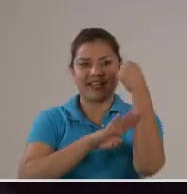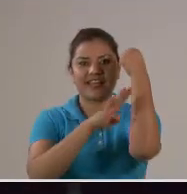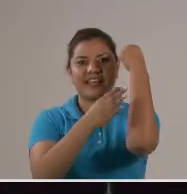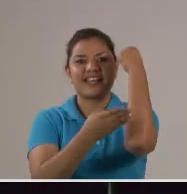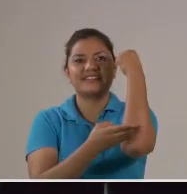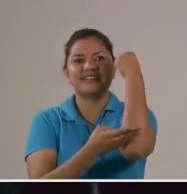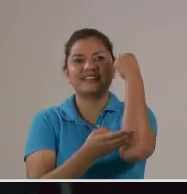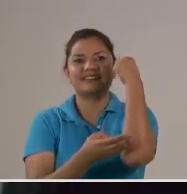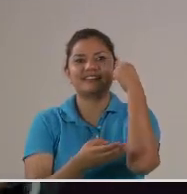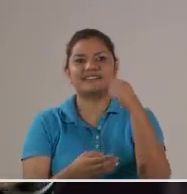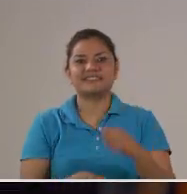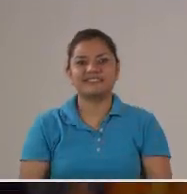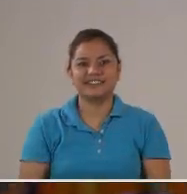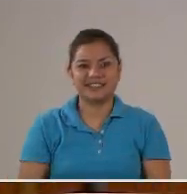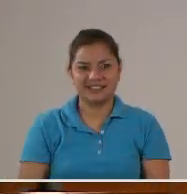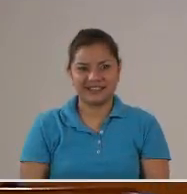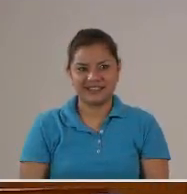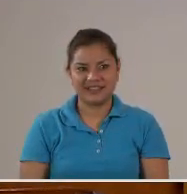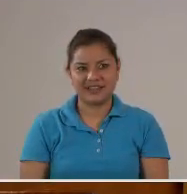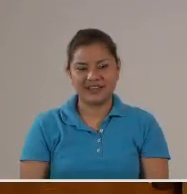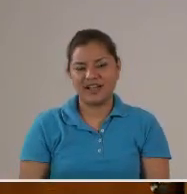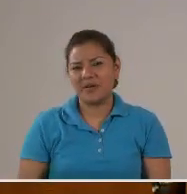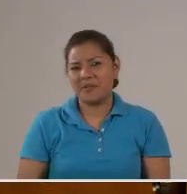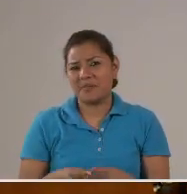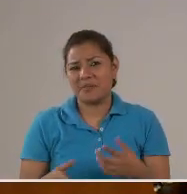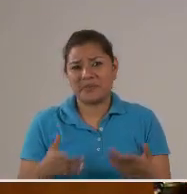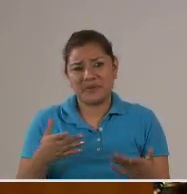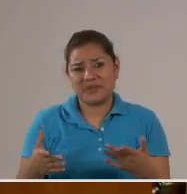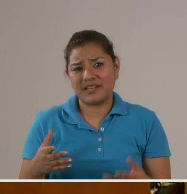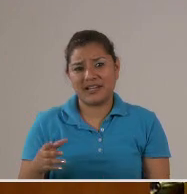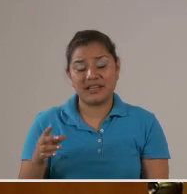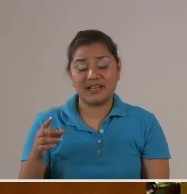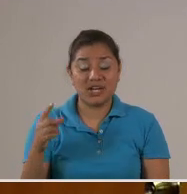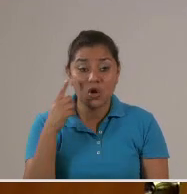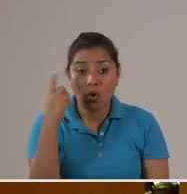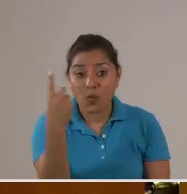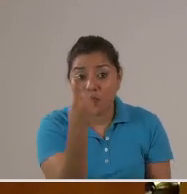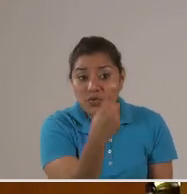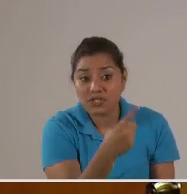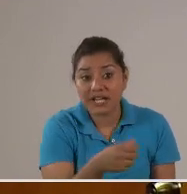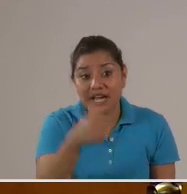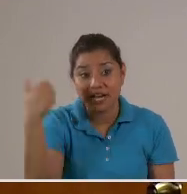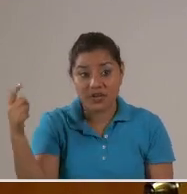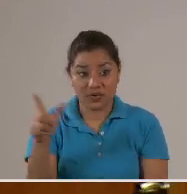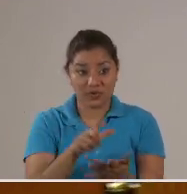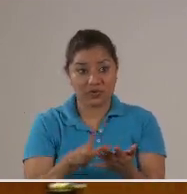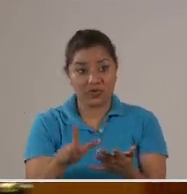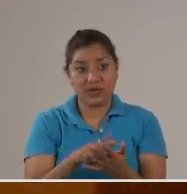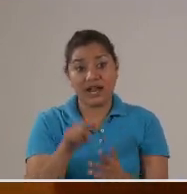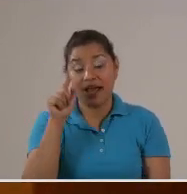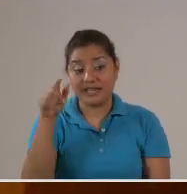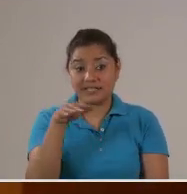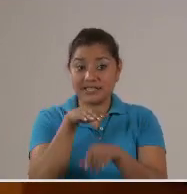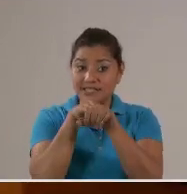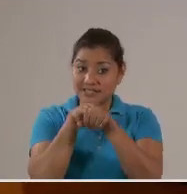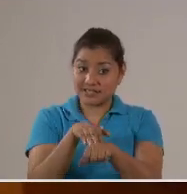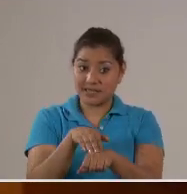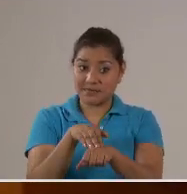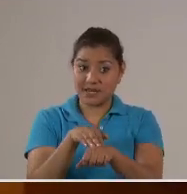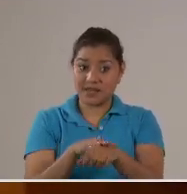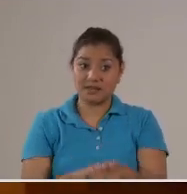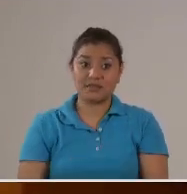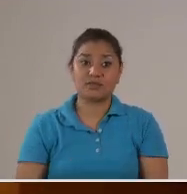and con tal de no ir a buscar un lugar un poco más lejos ahí están discriminando